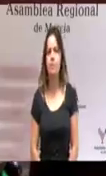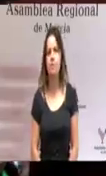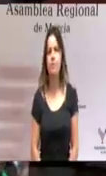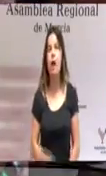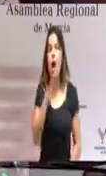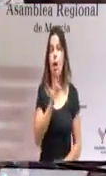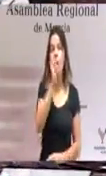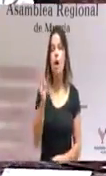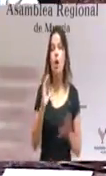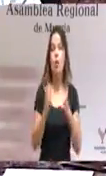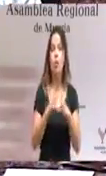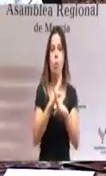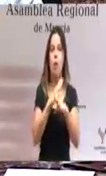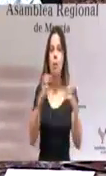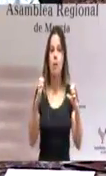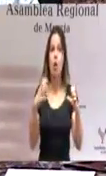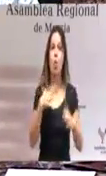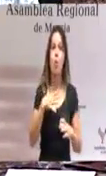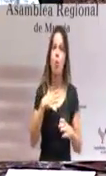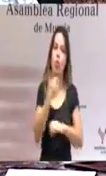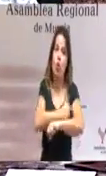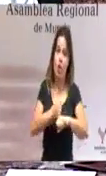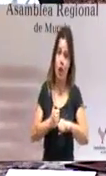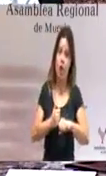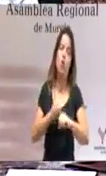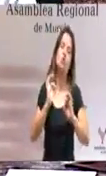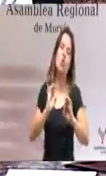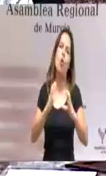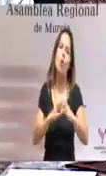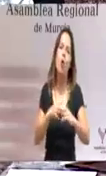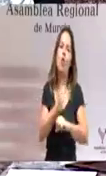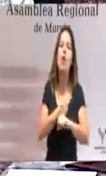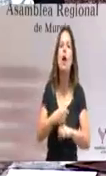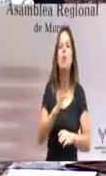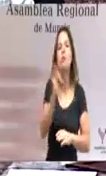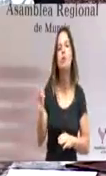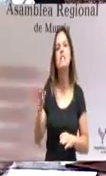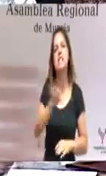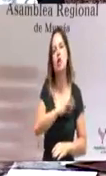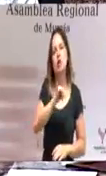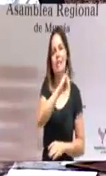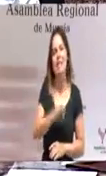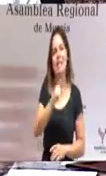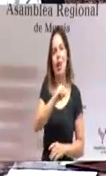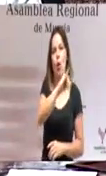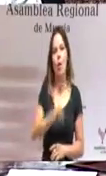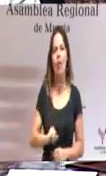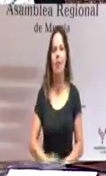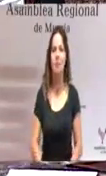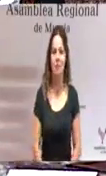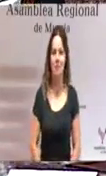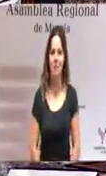Por el Grupo Parlamentario Ciudadanos, Partido de la Ciudadanía, tiene la palabra el señor Sánchez López.